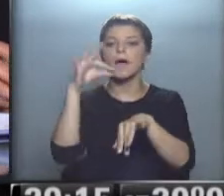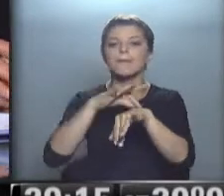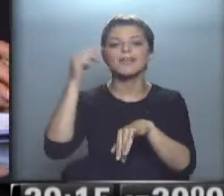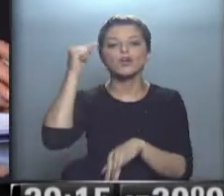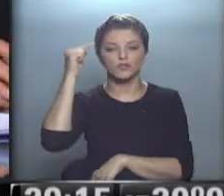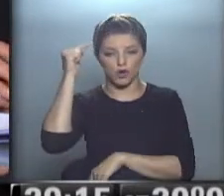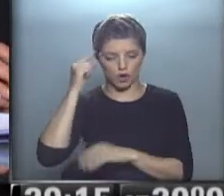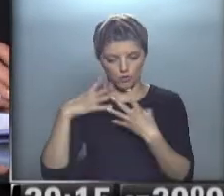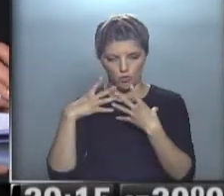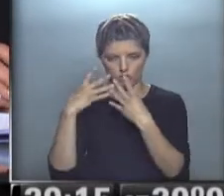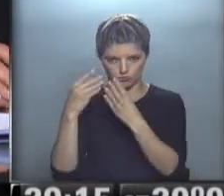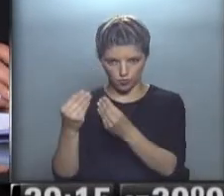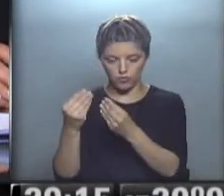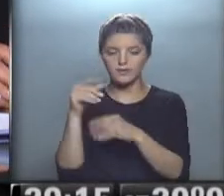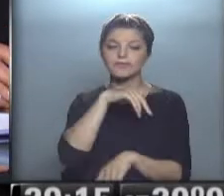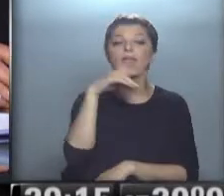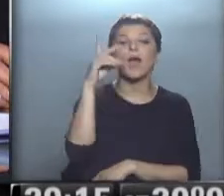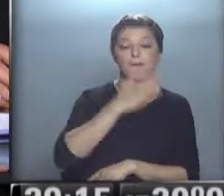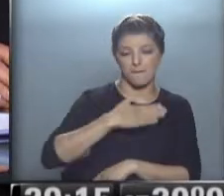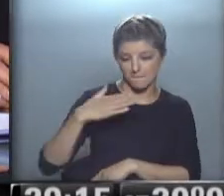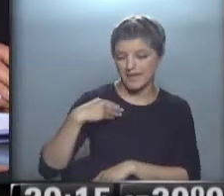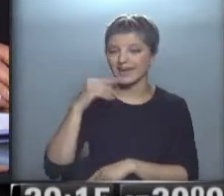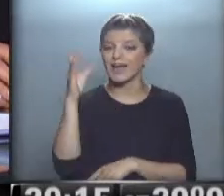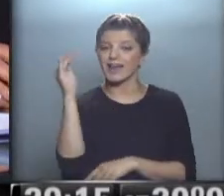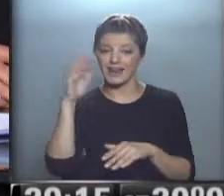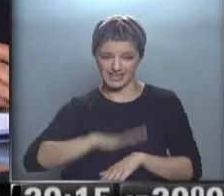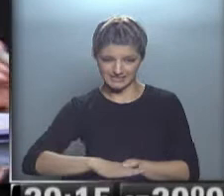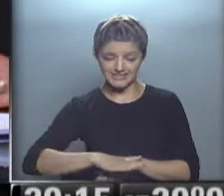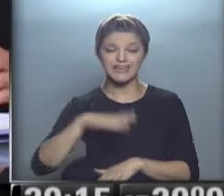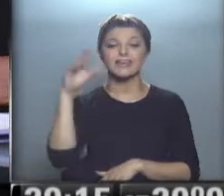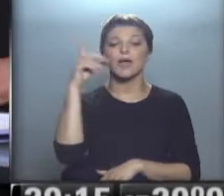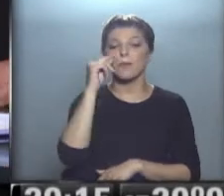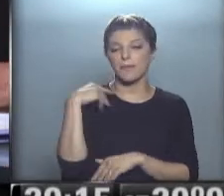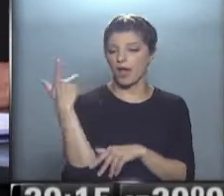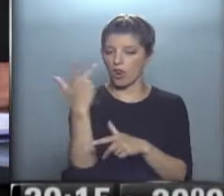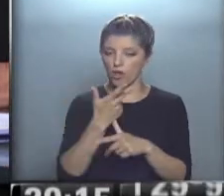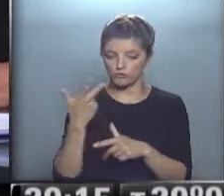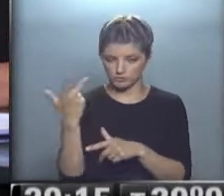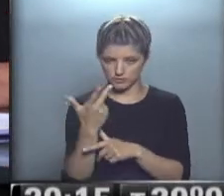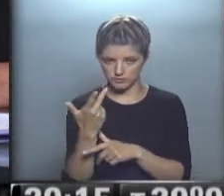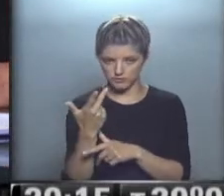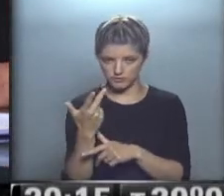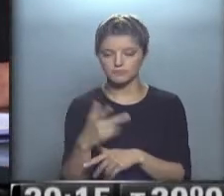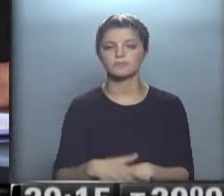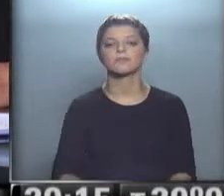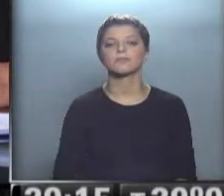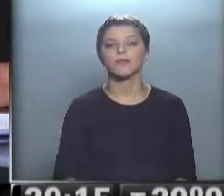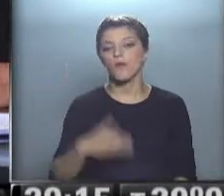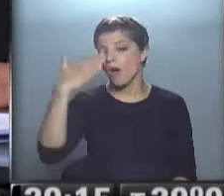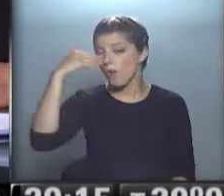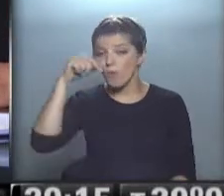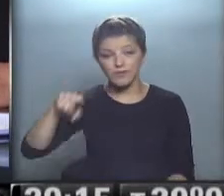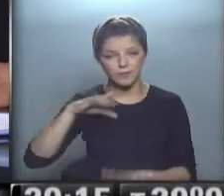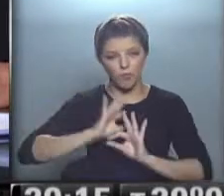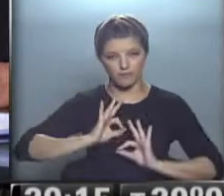familia, claro, para la mamá de la nena, para la chiquita sobre todo, y para el papá, que fue el último rehén que fue finalmente liberado